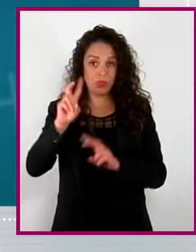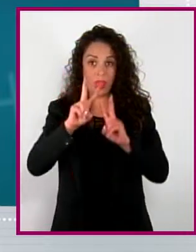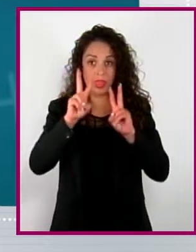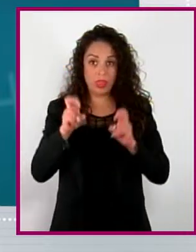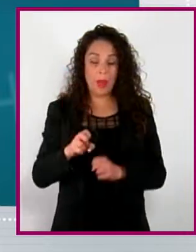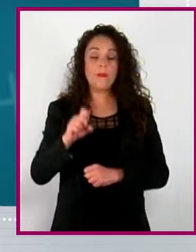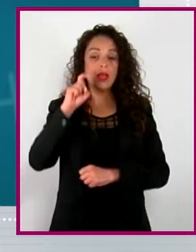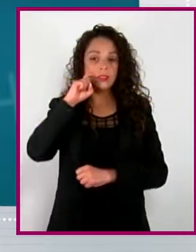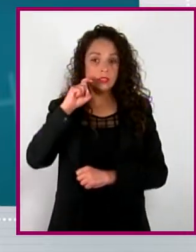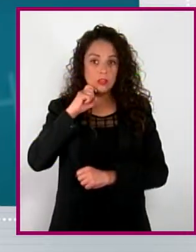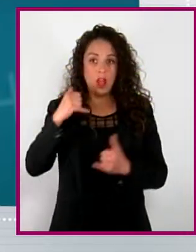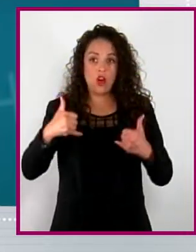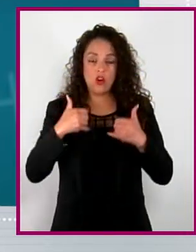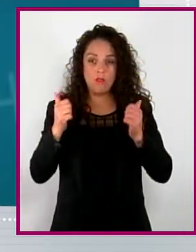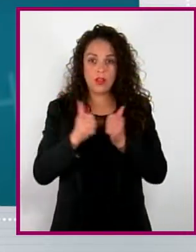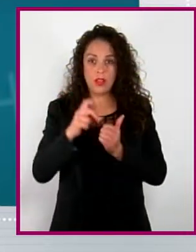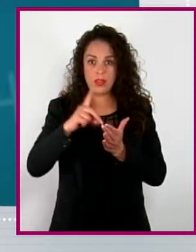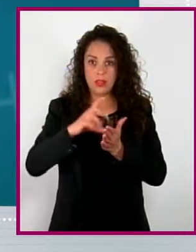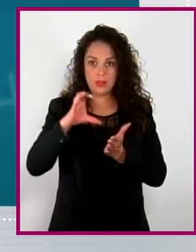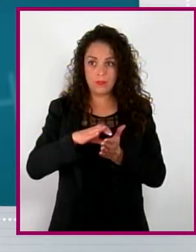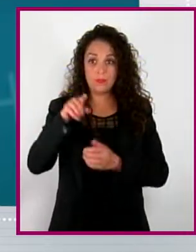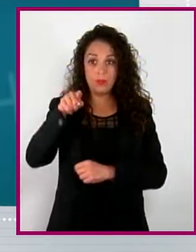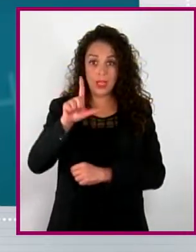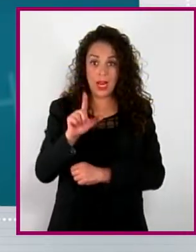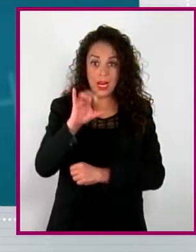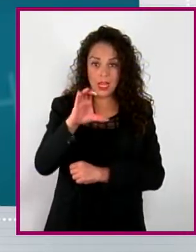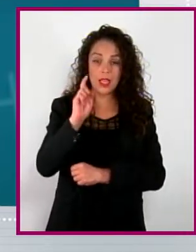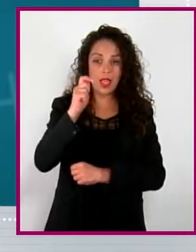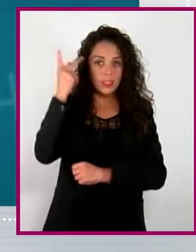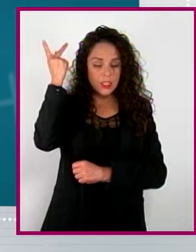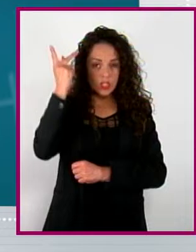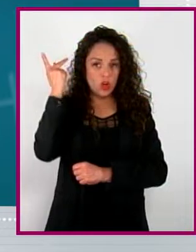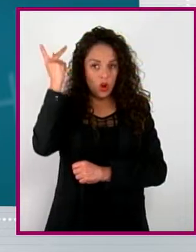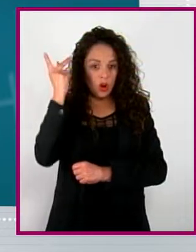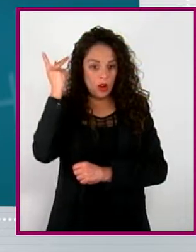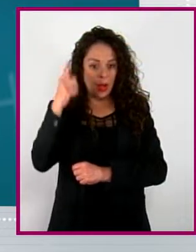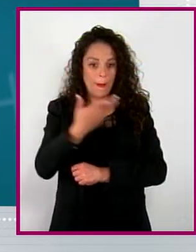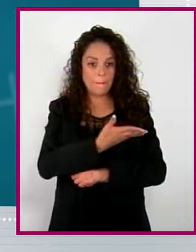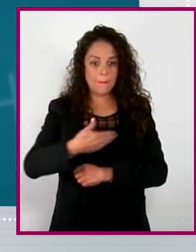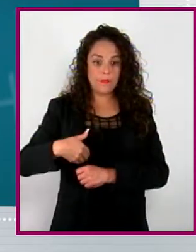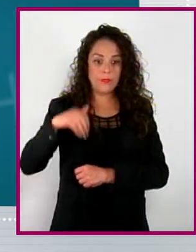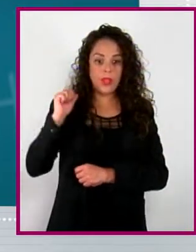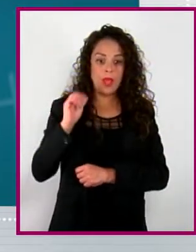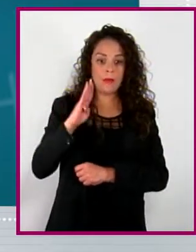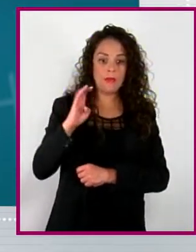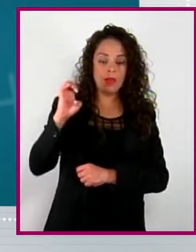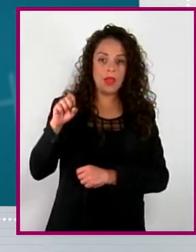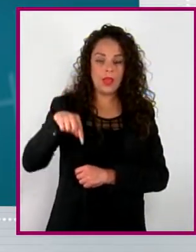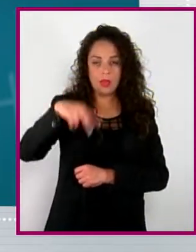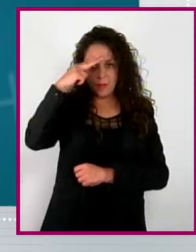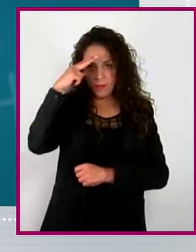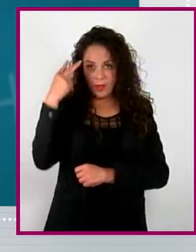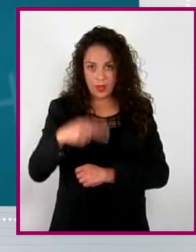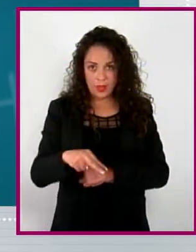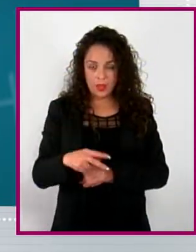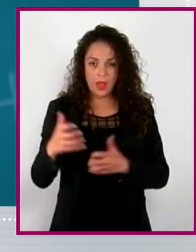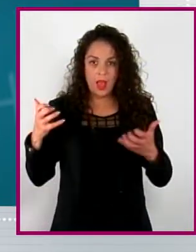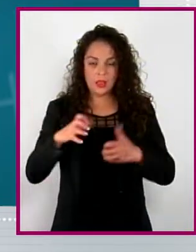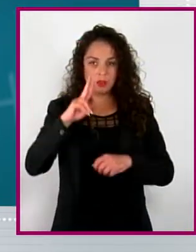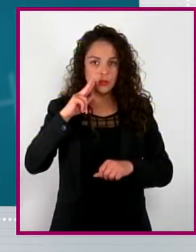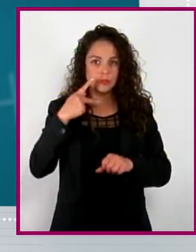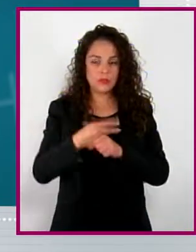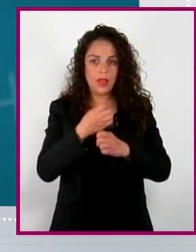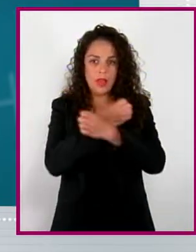discapacidad. Ella es licenciada en Psicología, presidenta de la ABE en México, Acciones Voluntarias sobre Educación